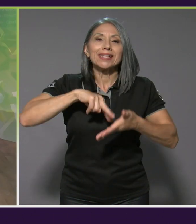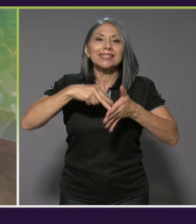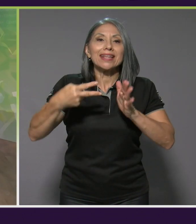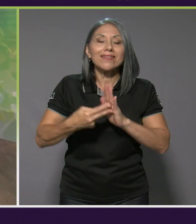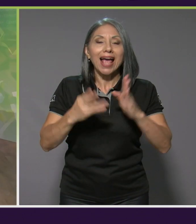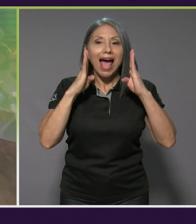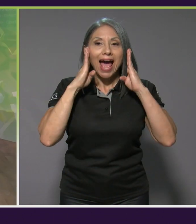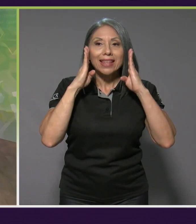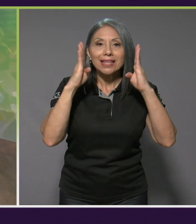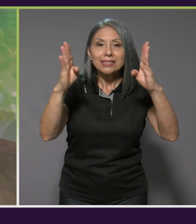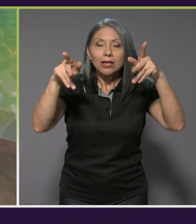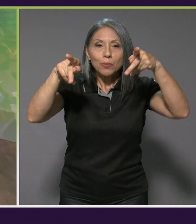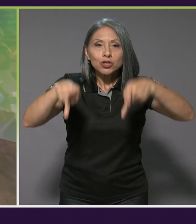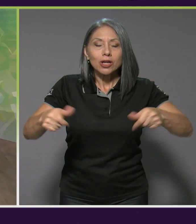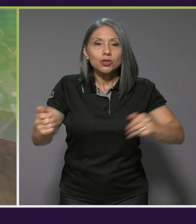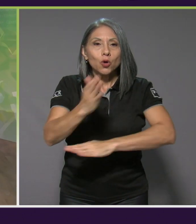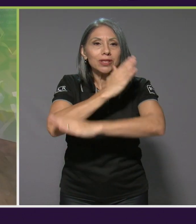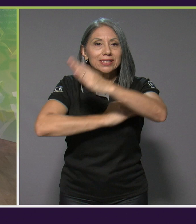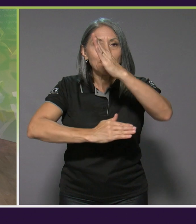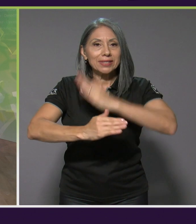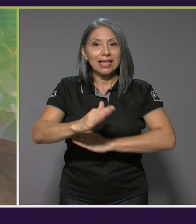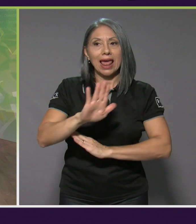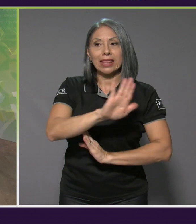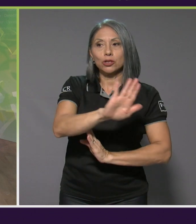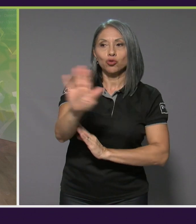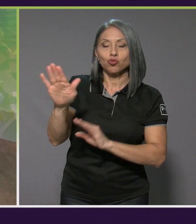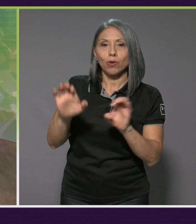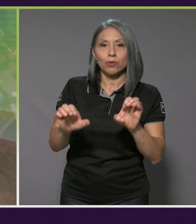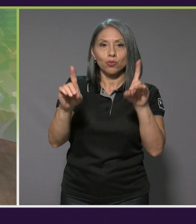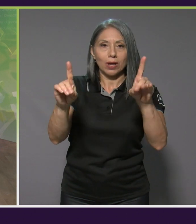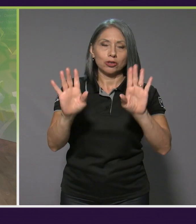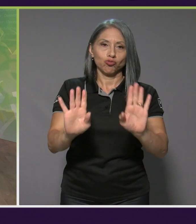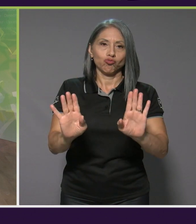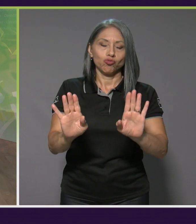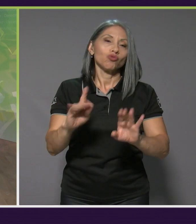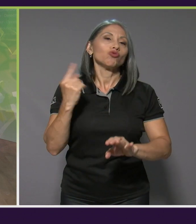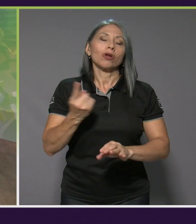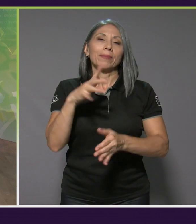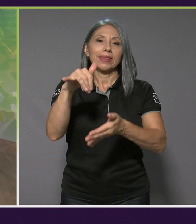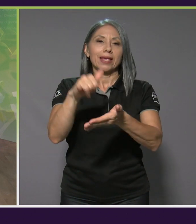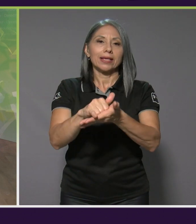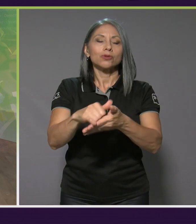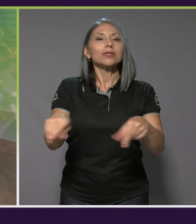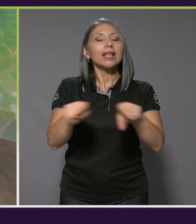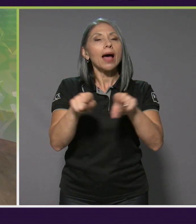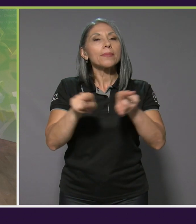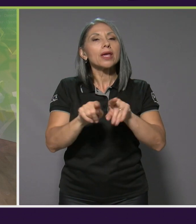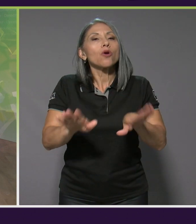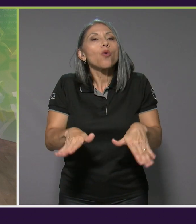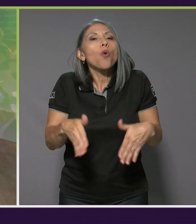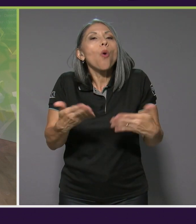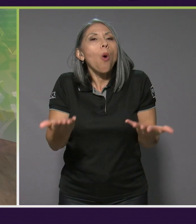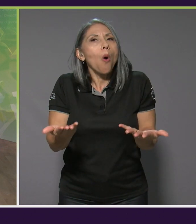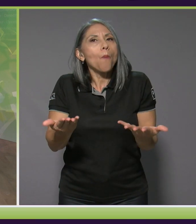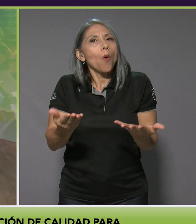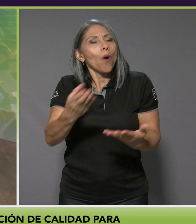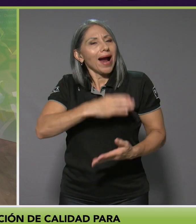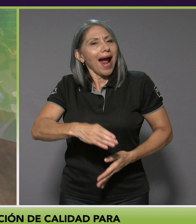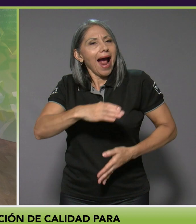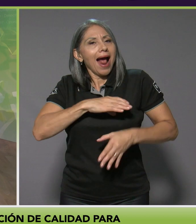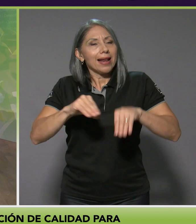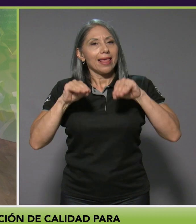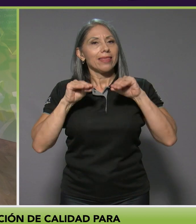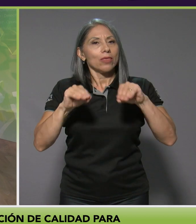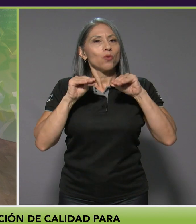en situación de discapacidad, sino de cómo ofrecer una educación de calidad para todas